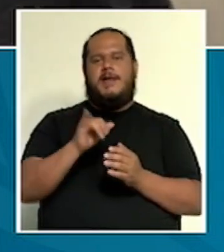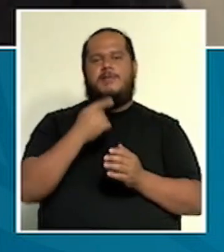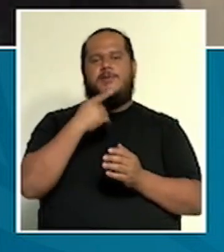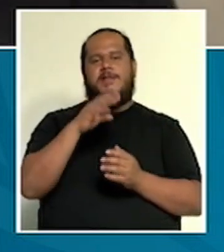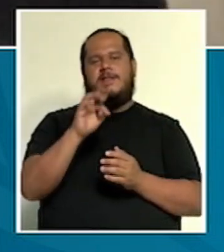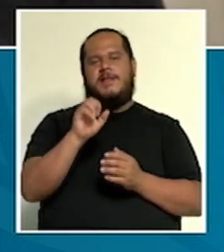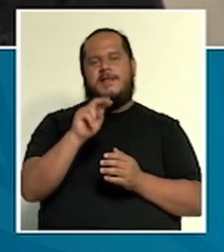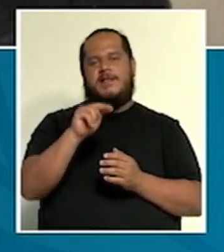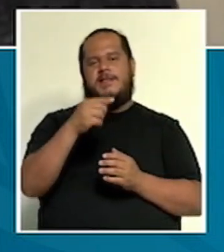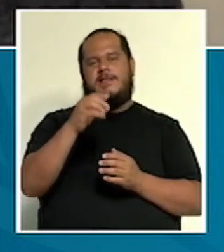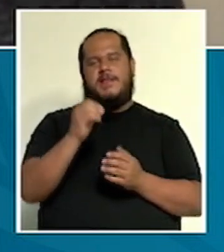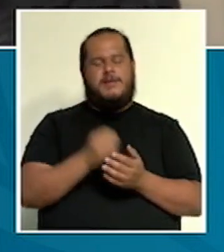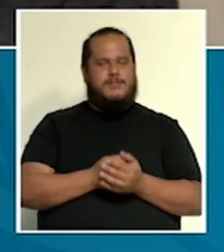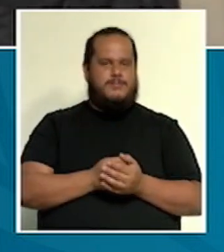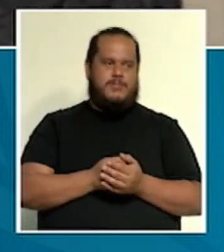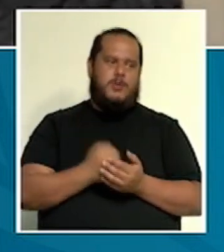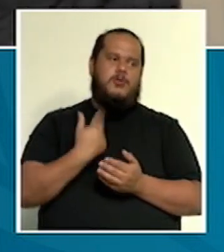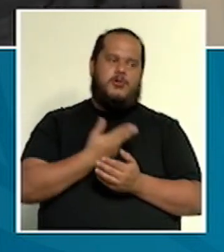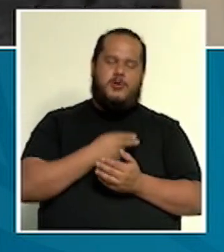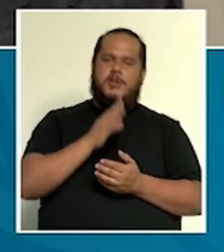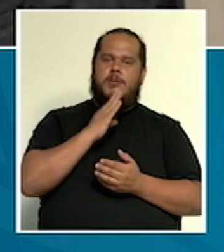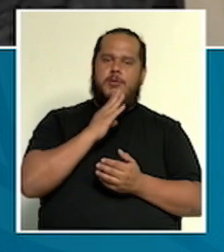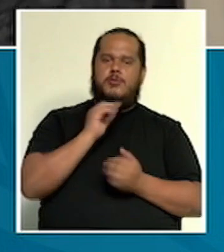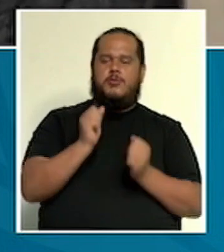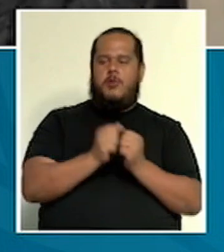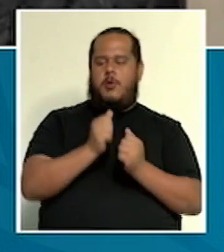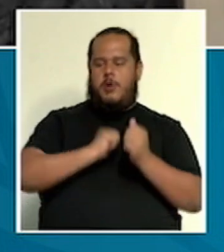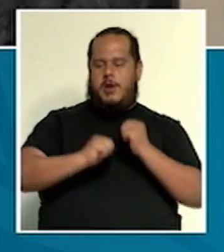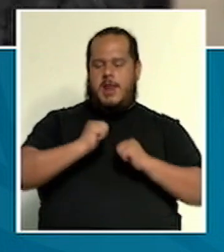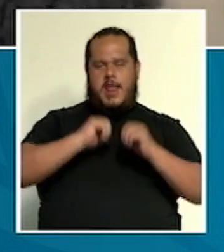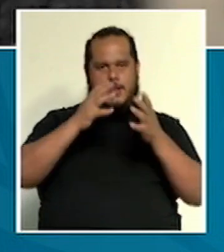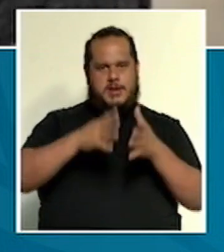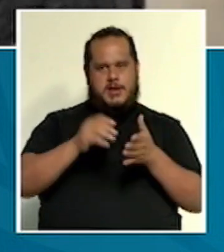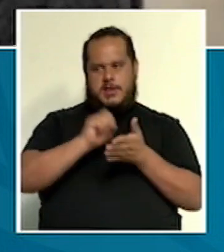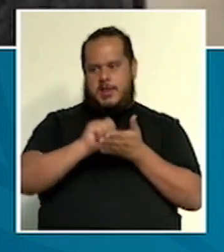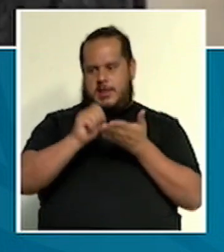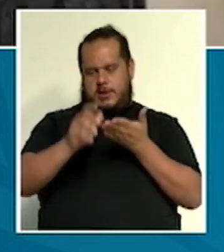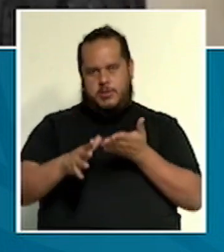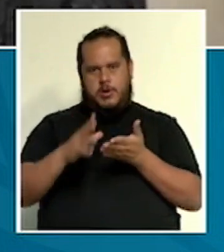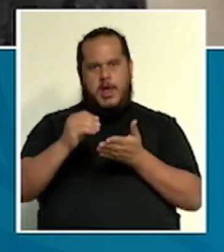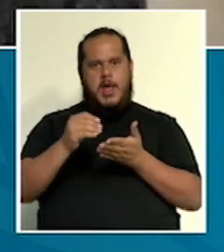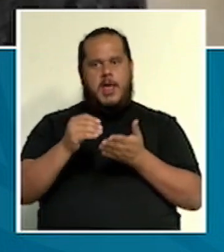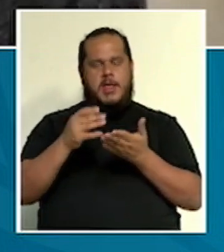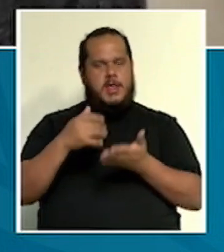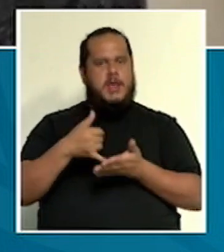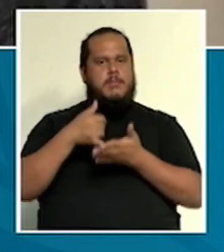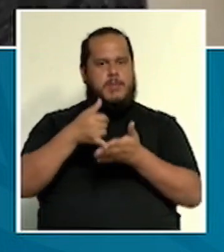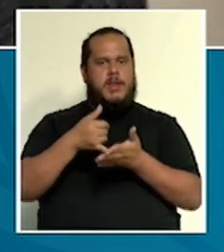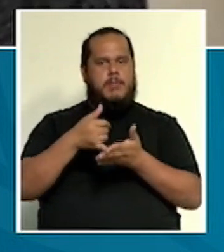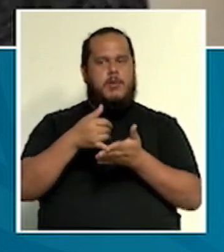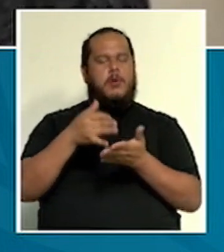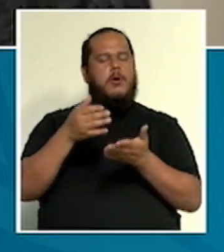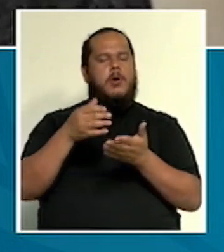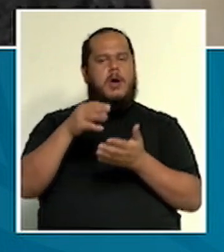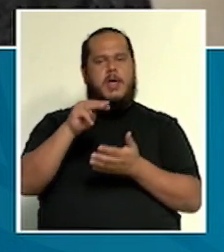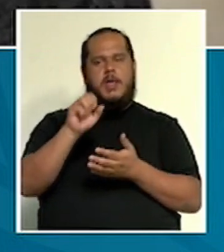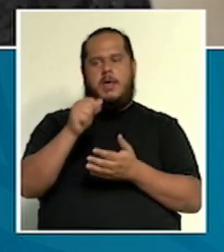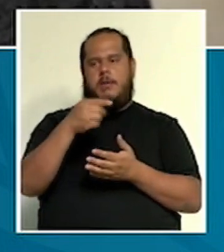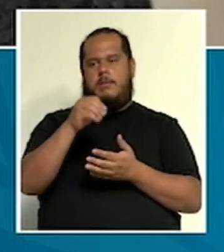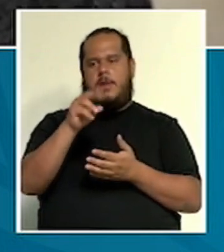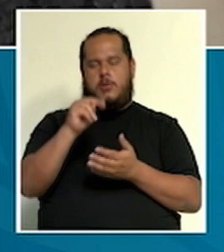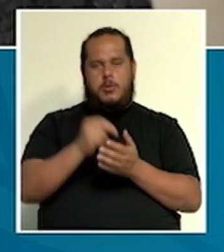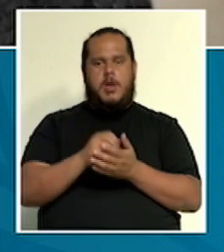¿verdad? Exactamente, estamos conversando con la actriz y escritora y flamante Premio Nacional de Cultura Magón,